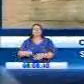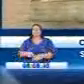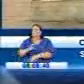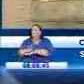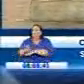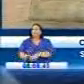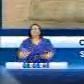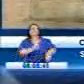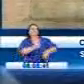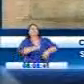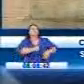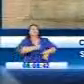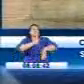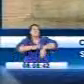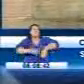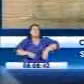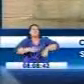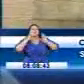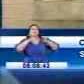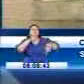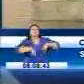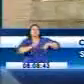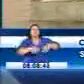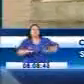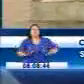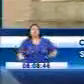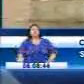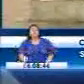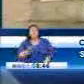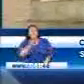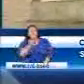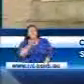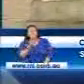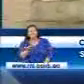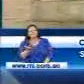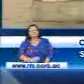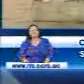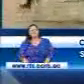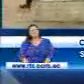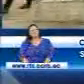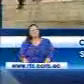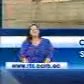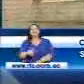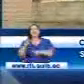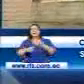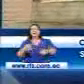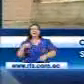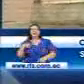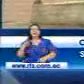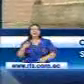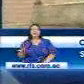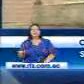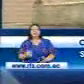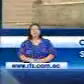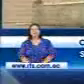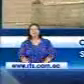apurado no así somos así somos qué pena pero y después exigimos es parte